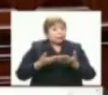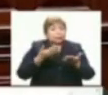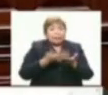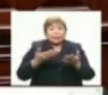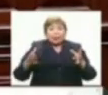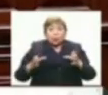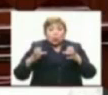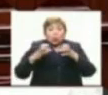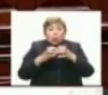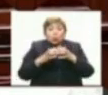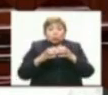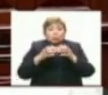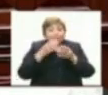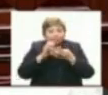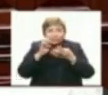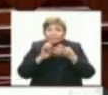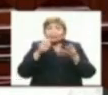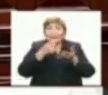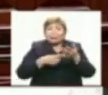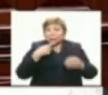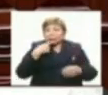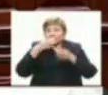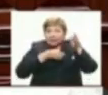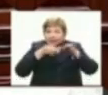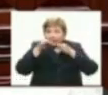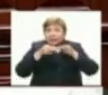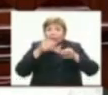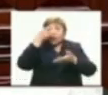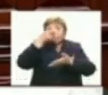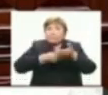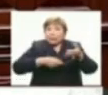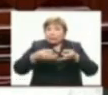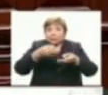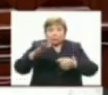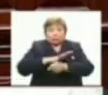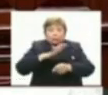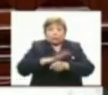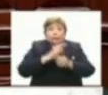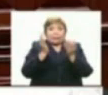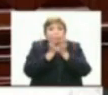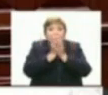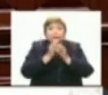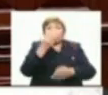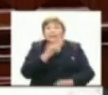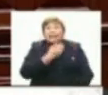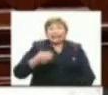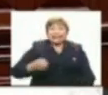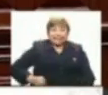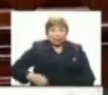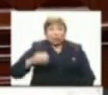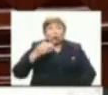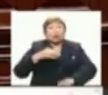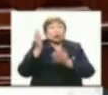plantear un conjunto de medidas que paso a detallar. Un presupuesto suficiente para la educación pública básica y